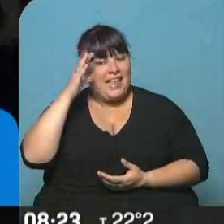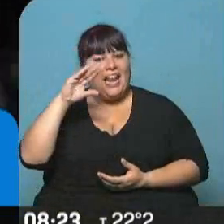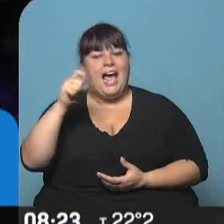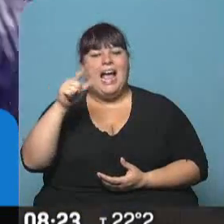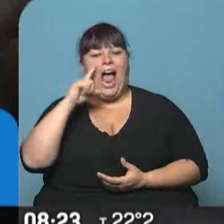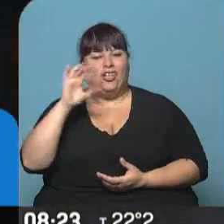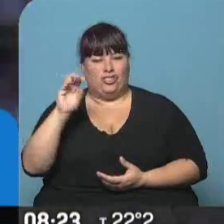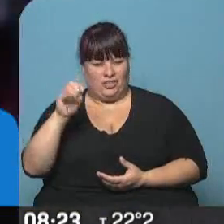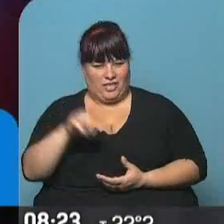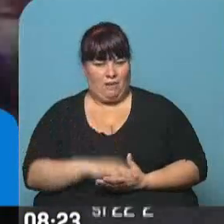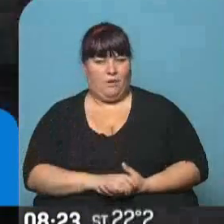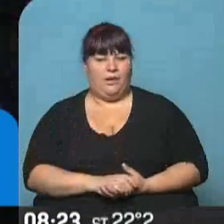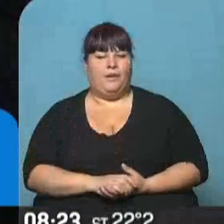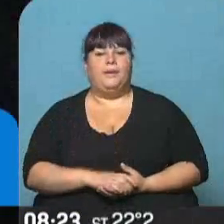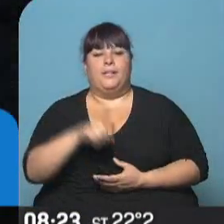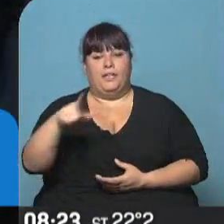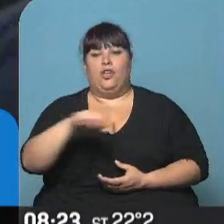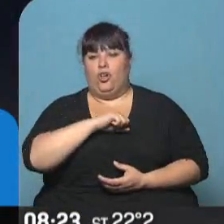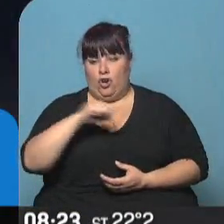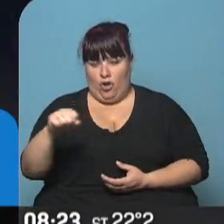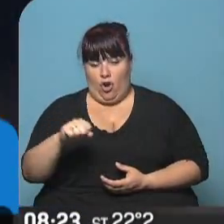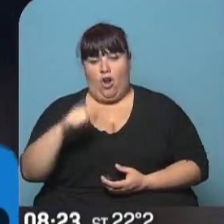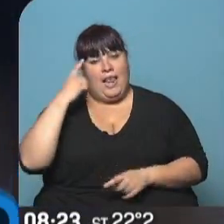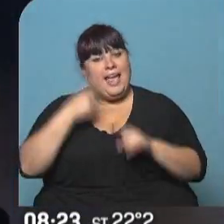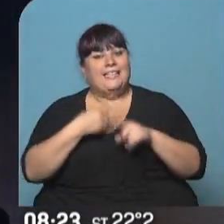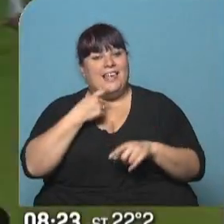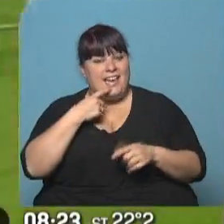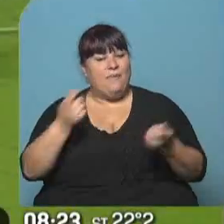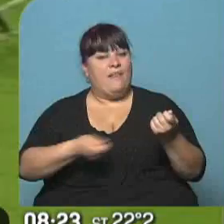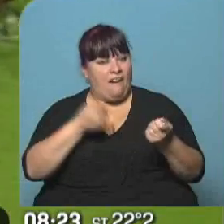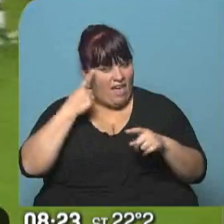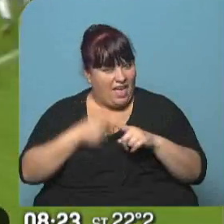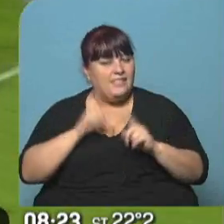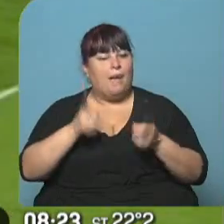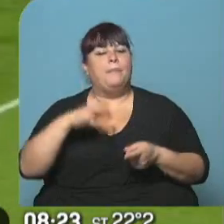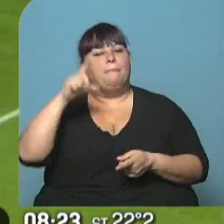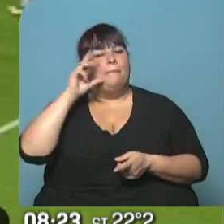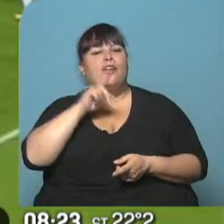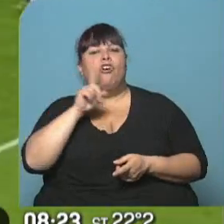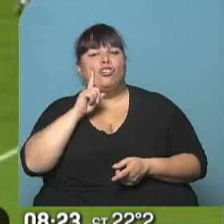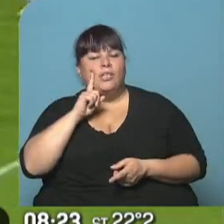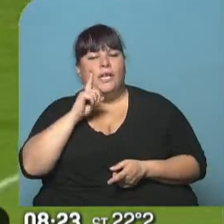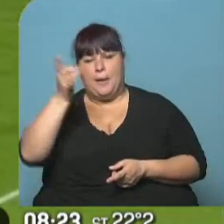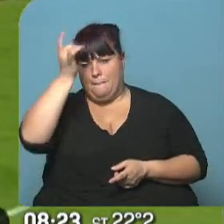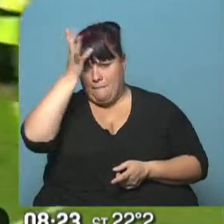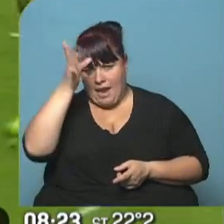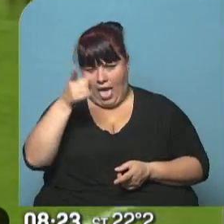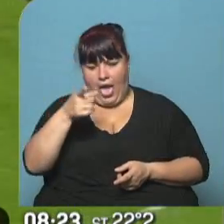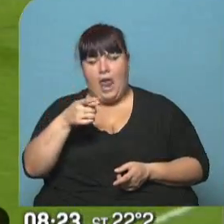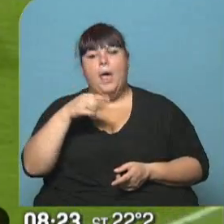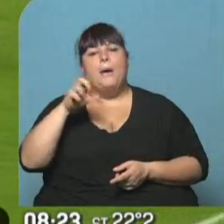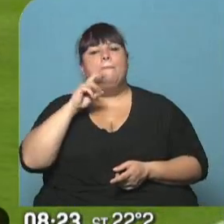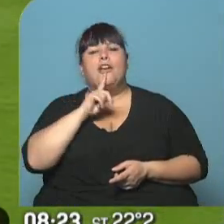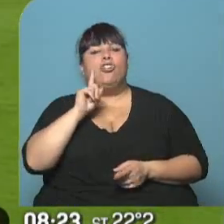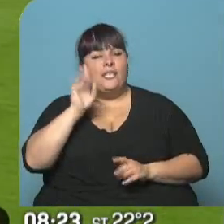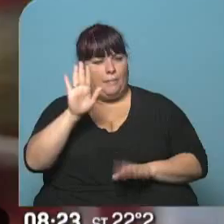calcio. Allí marcó el ex River y Banfield. Y nos vamos con Diego Perotti desde los 12 pasos. Diego